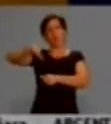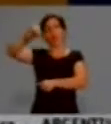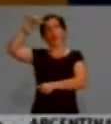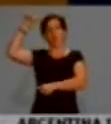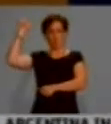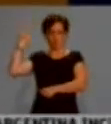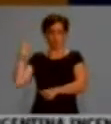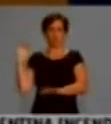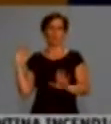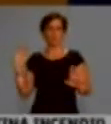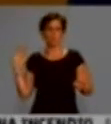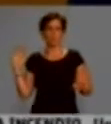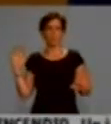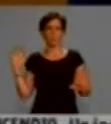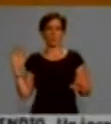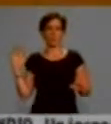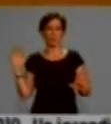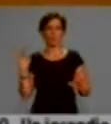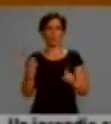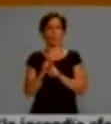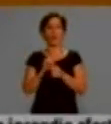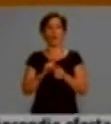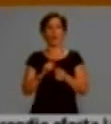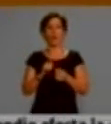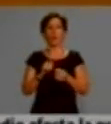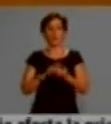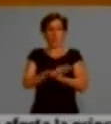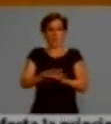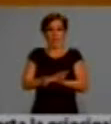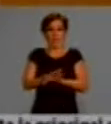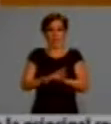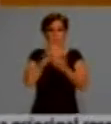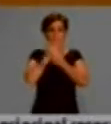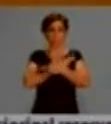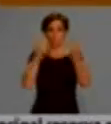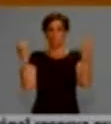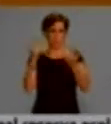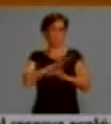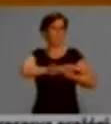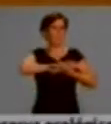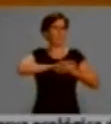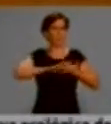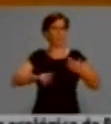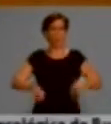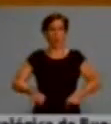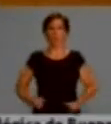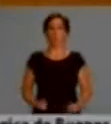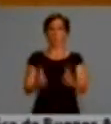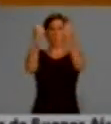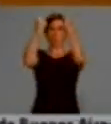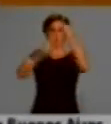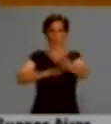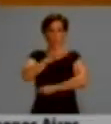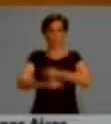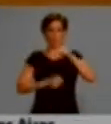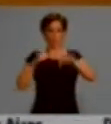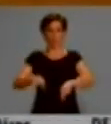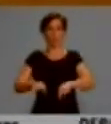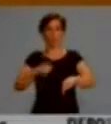dejó de publicar, de hablar en público de su nombre. Hoy lo ha hecho aquí, después de un largo intervalo que entendemos